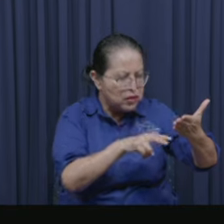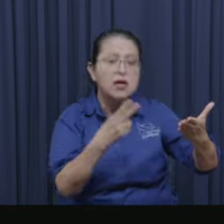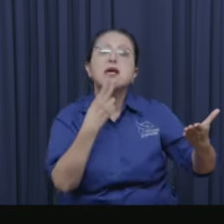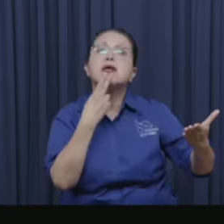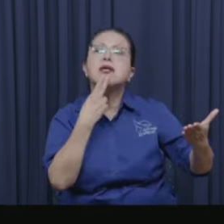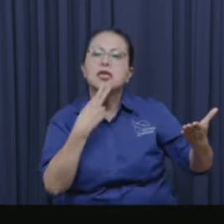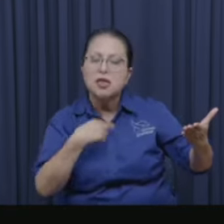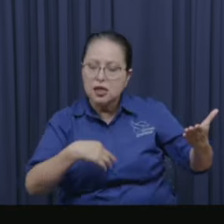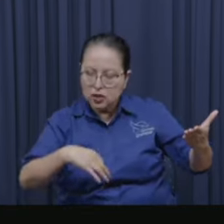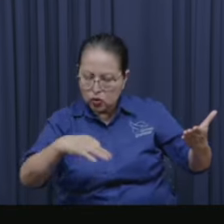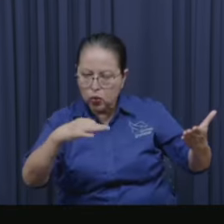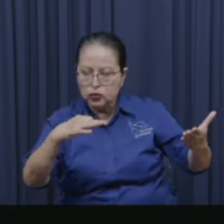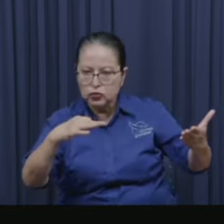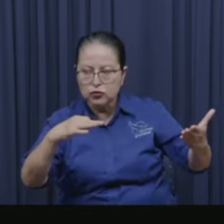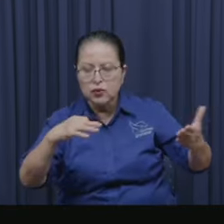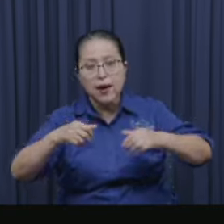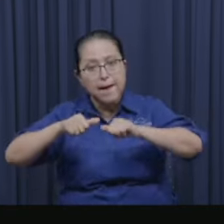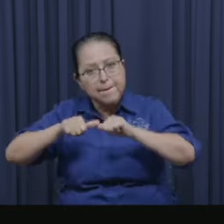hijos